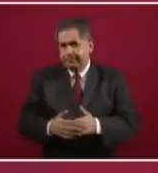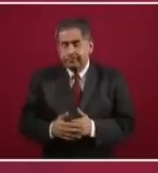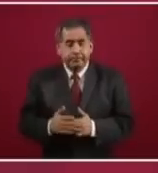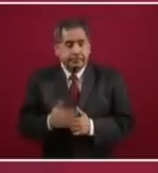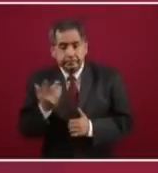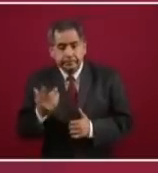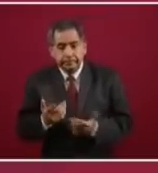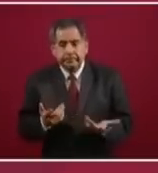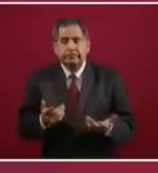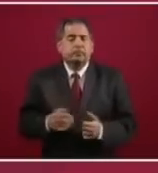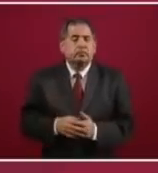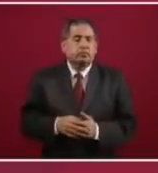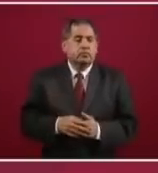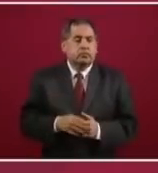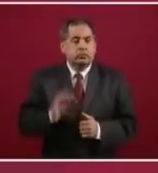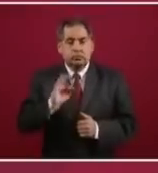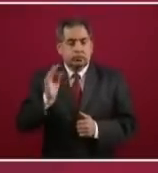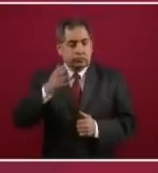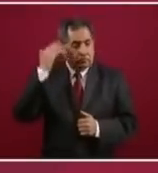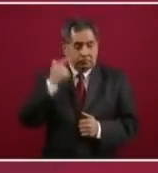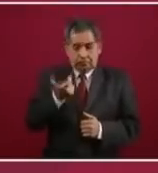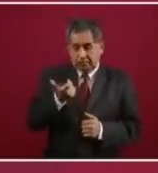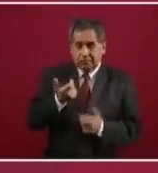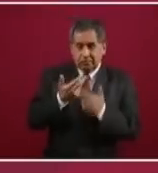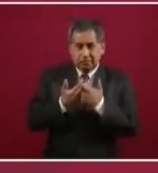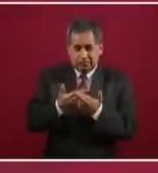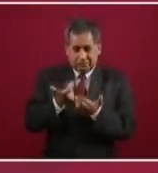porque se usaba ese fondo